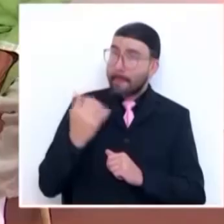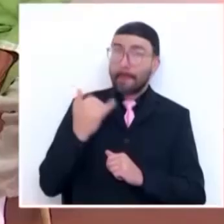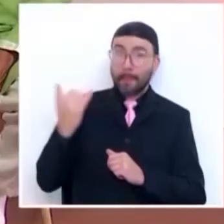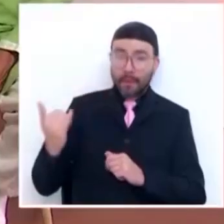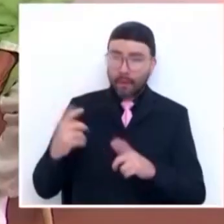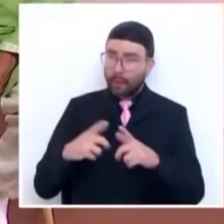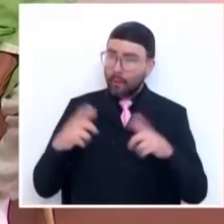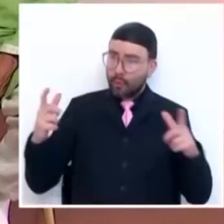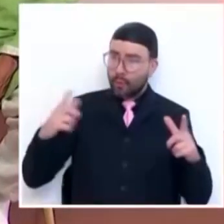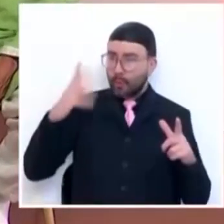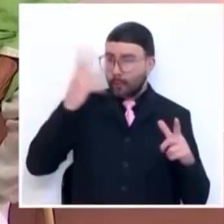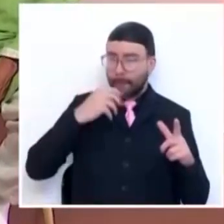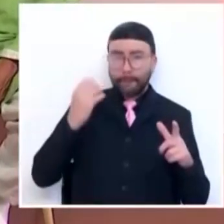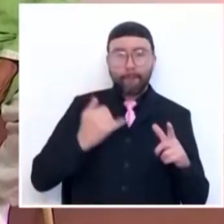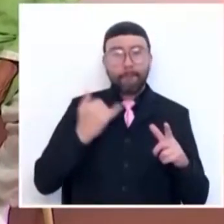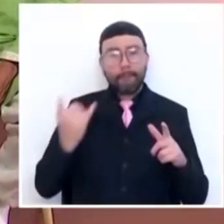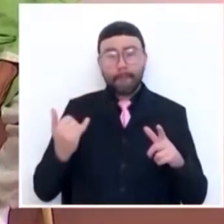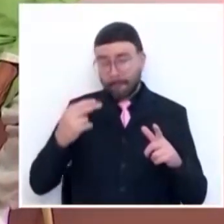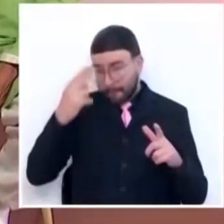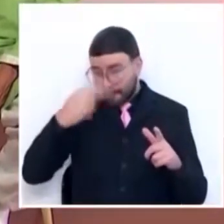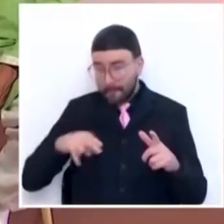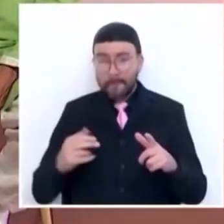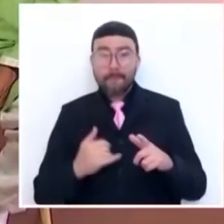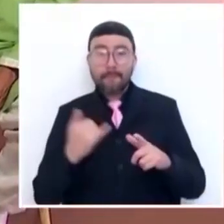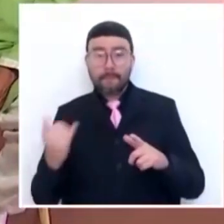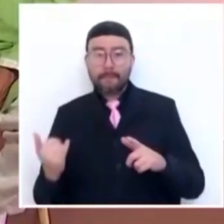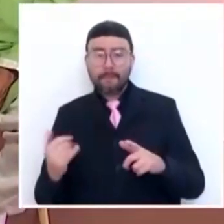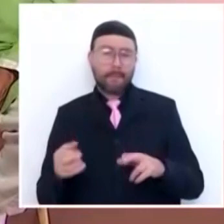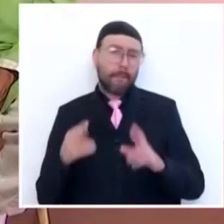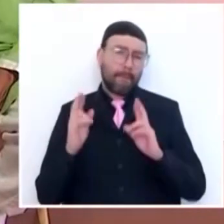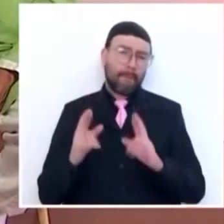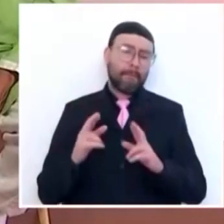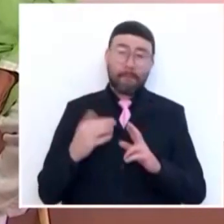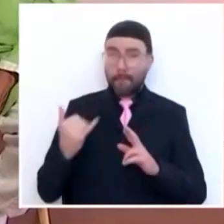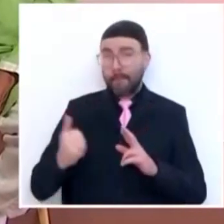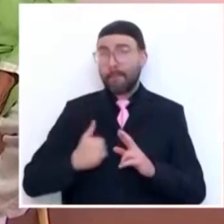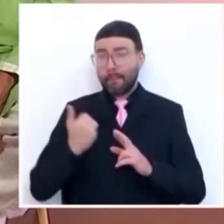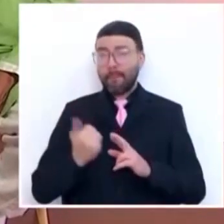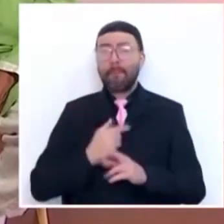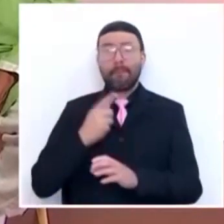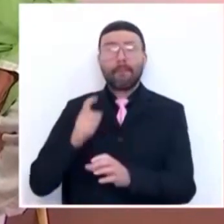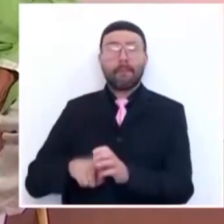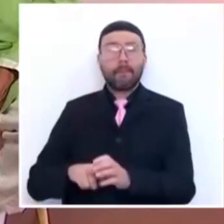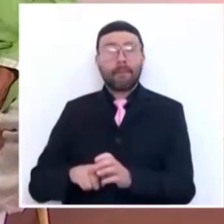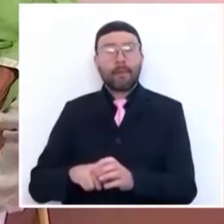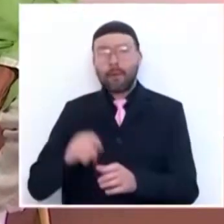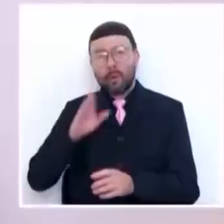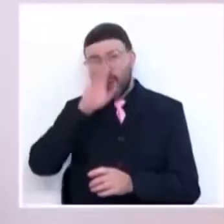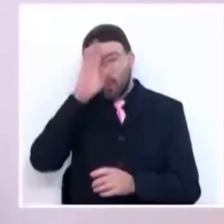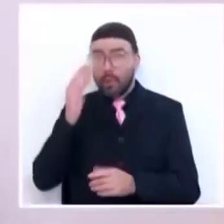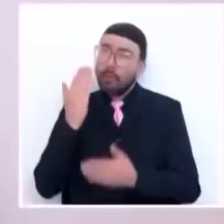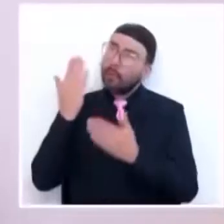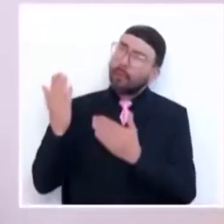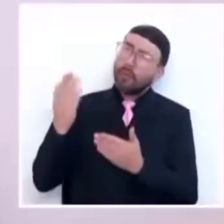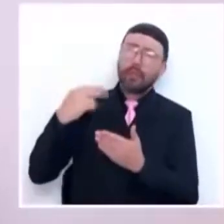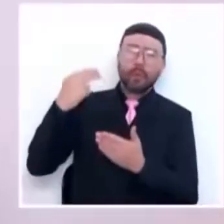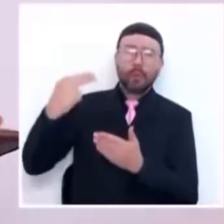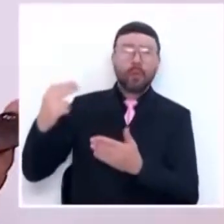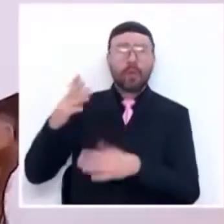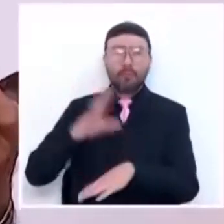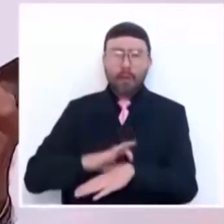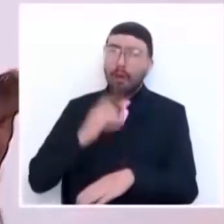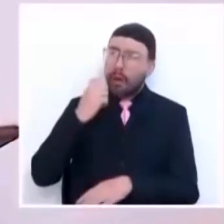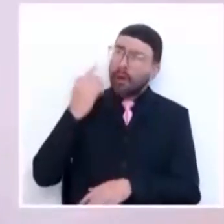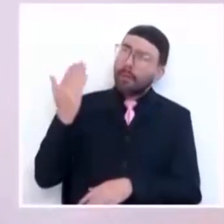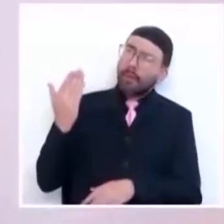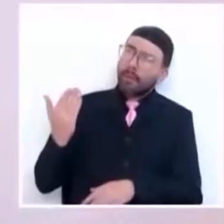hemos disfrutado con mi hijo, pues allá, ojalá hacen esa oportunidad. Vamos, como de costumbre, a dejarlos con casos clínicos. A todos